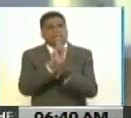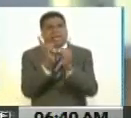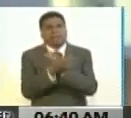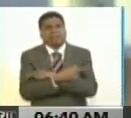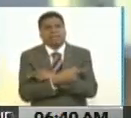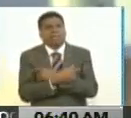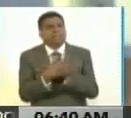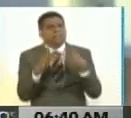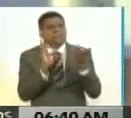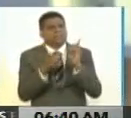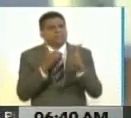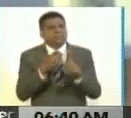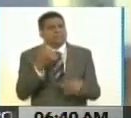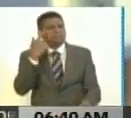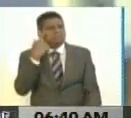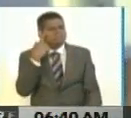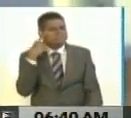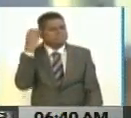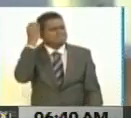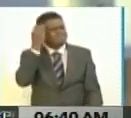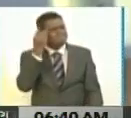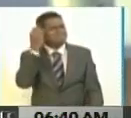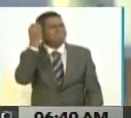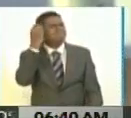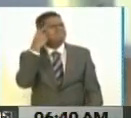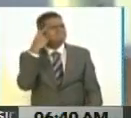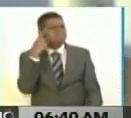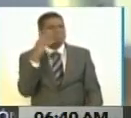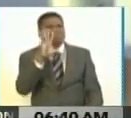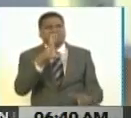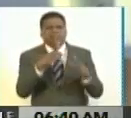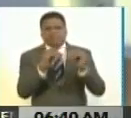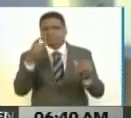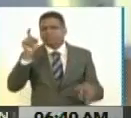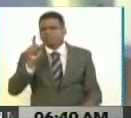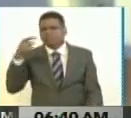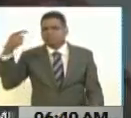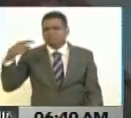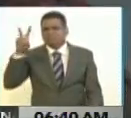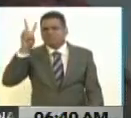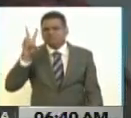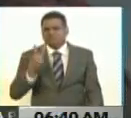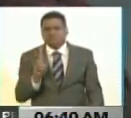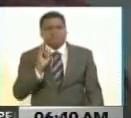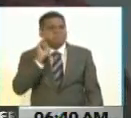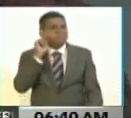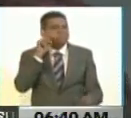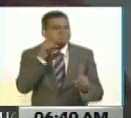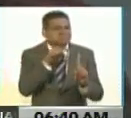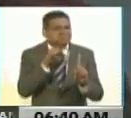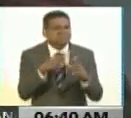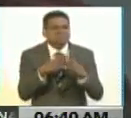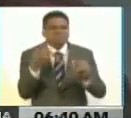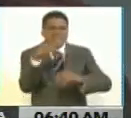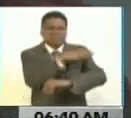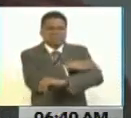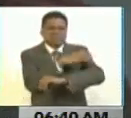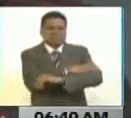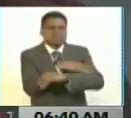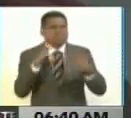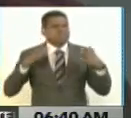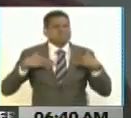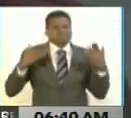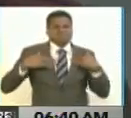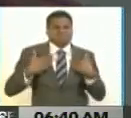de lógica, ni que llevara una gran consecuencia negativa para Venezuela. Es lógico entonces que la derecha venezolana se alegre